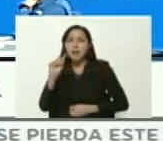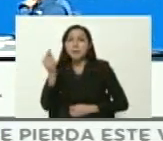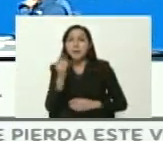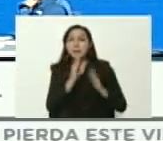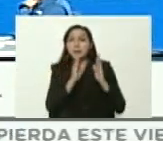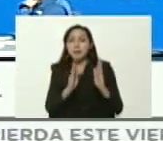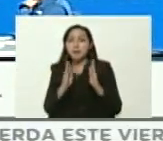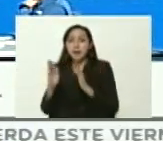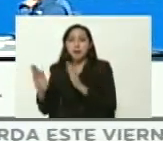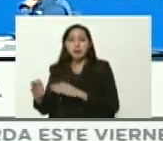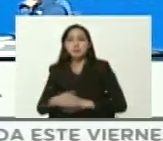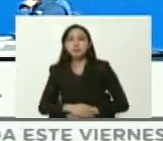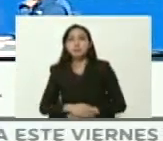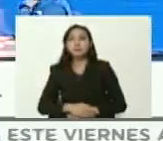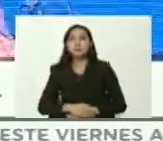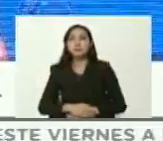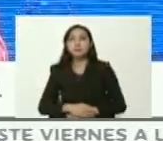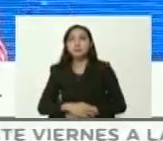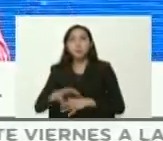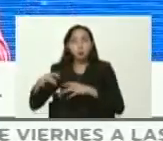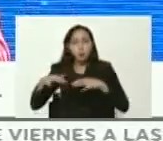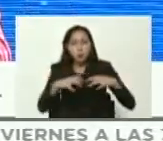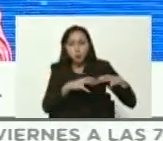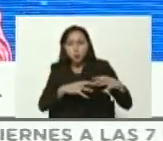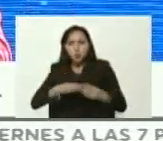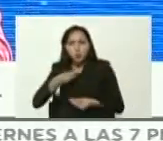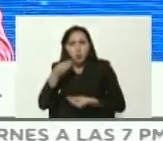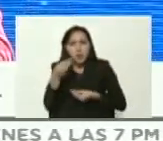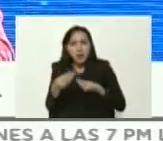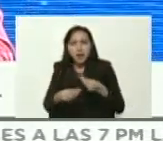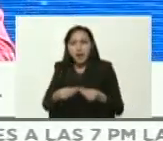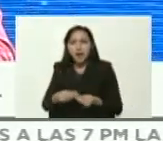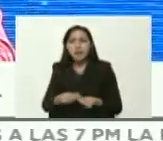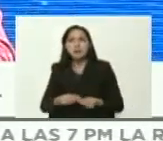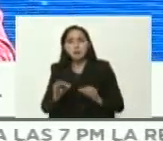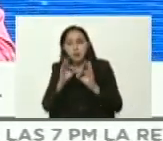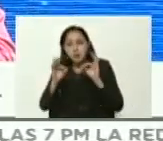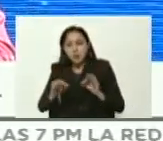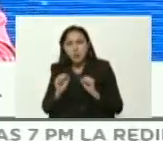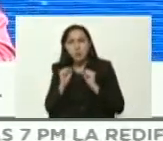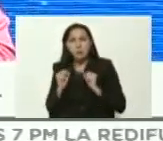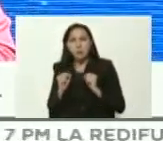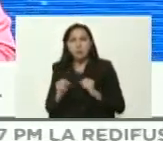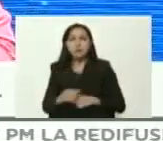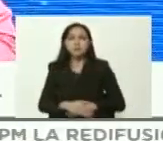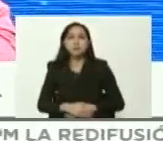fase de guerra subrepticia, de guerra